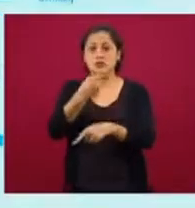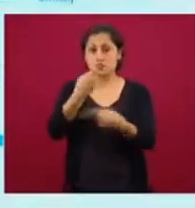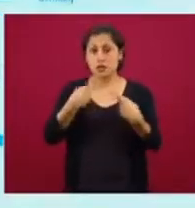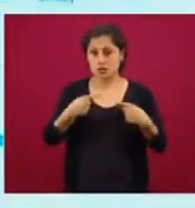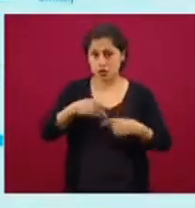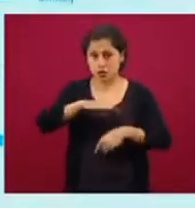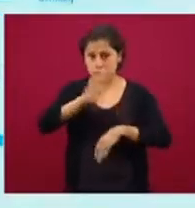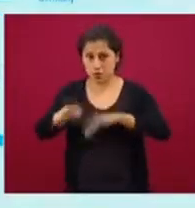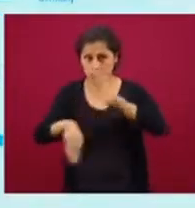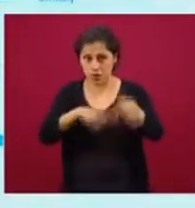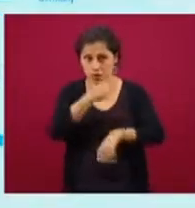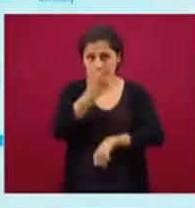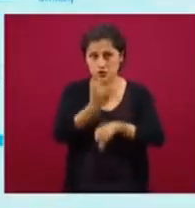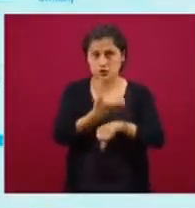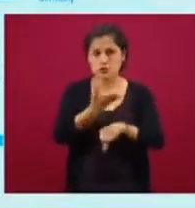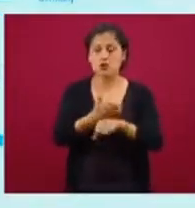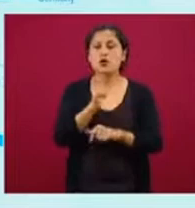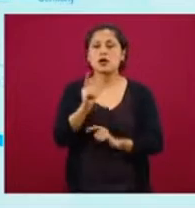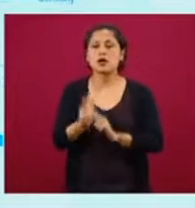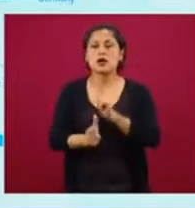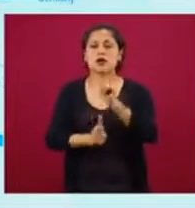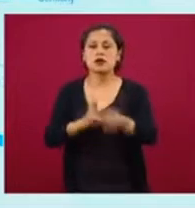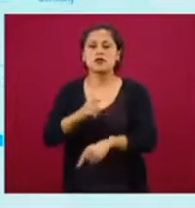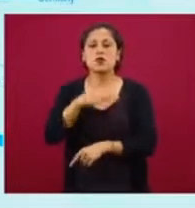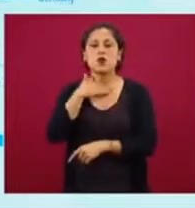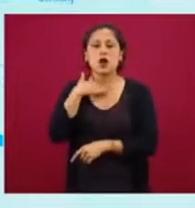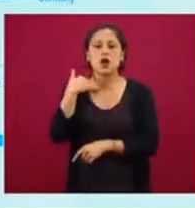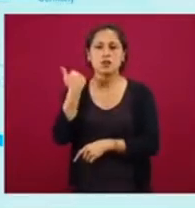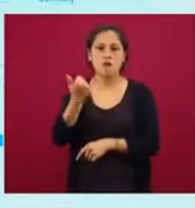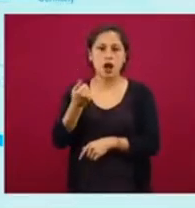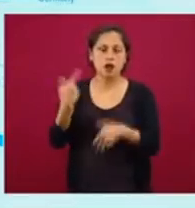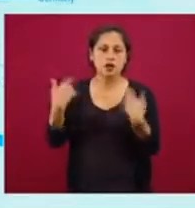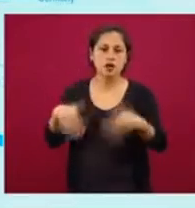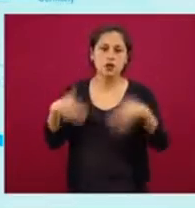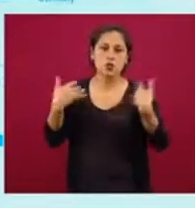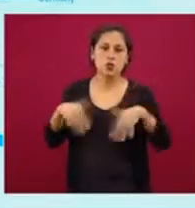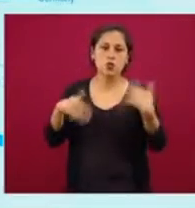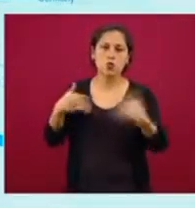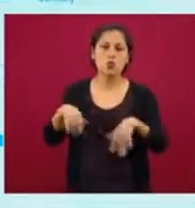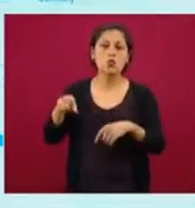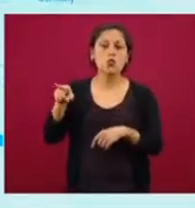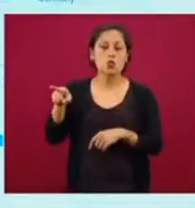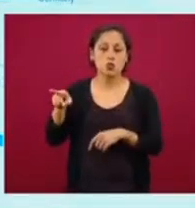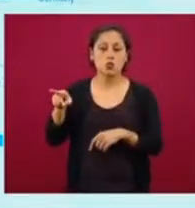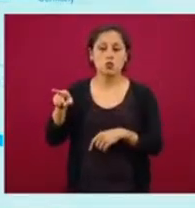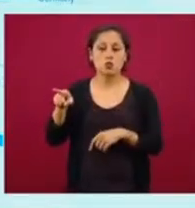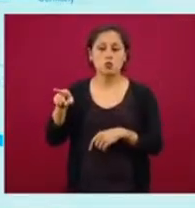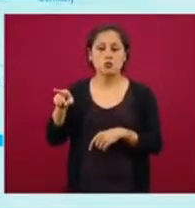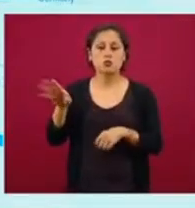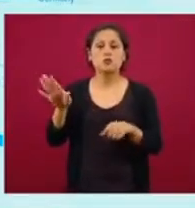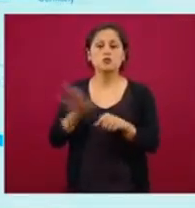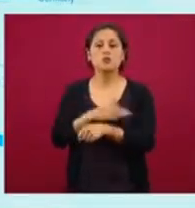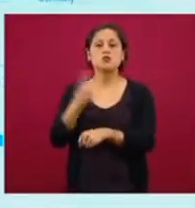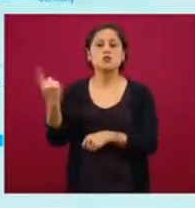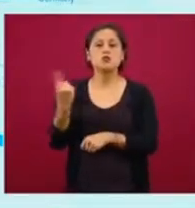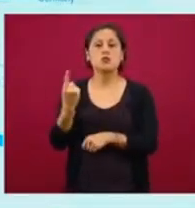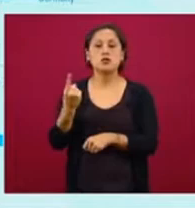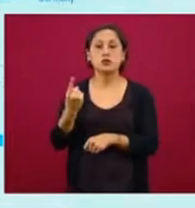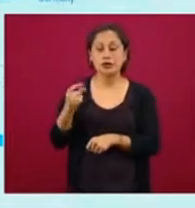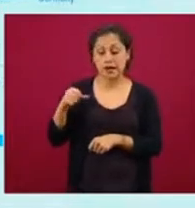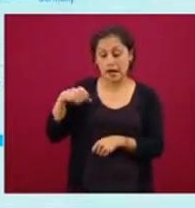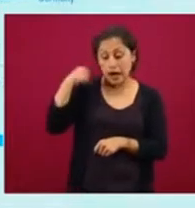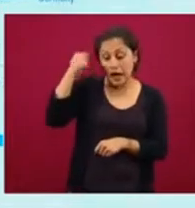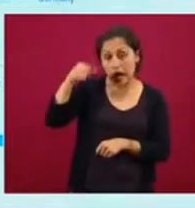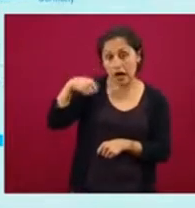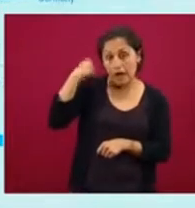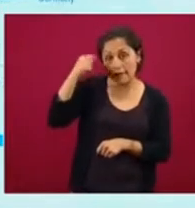este. Alemania tuvo un éxito muy notable porque aquí, a mediados de abril o